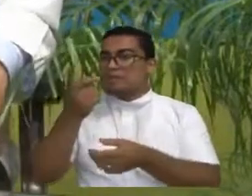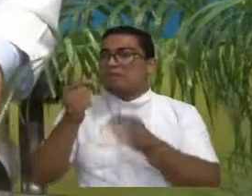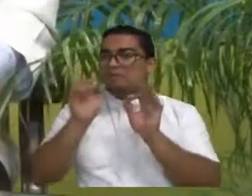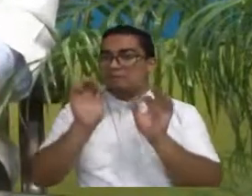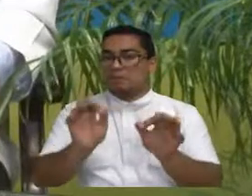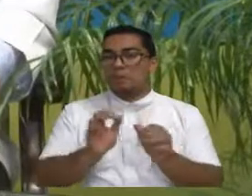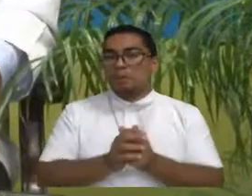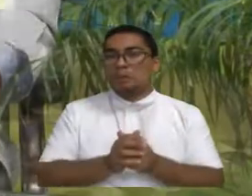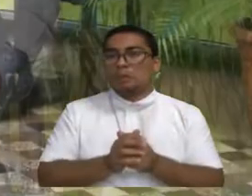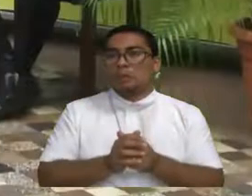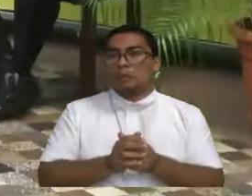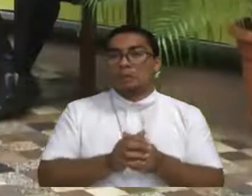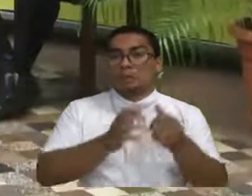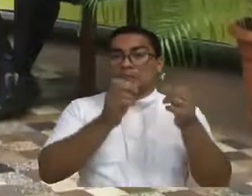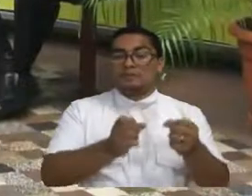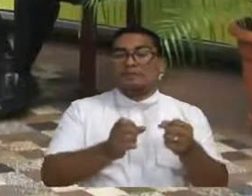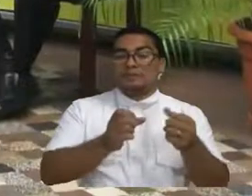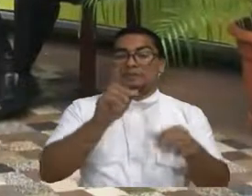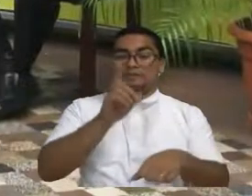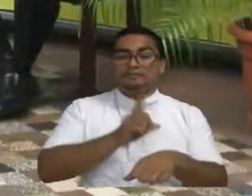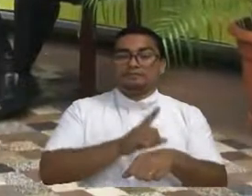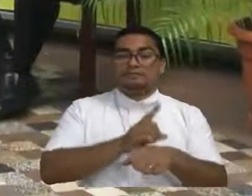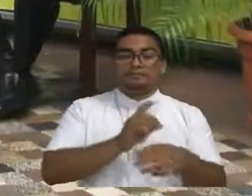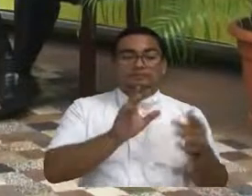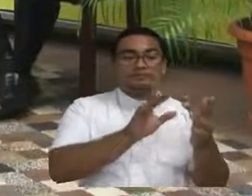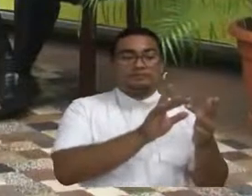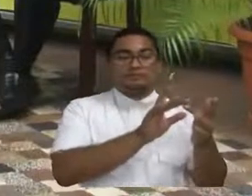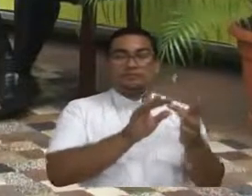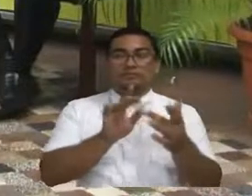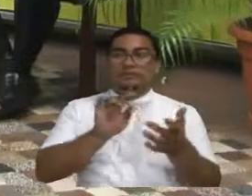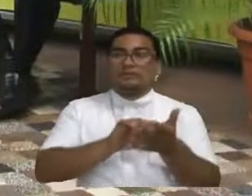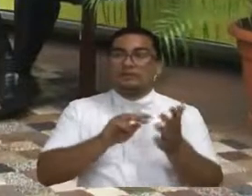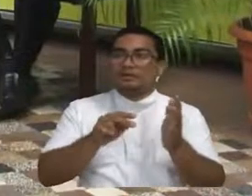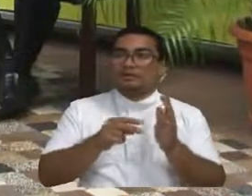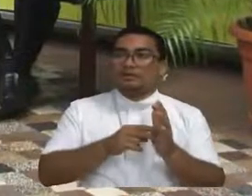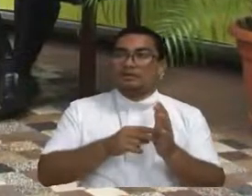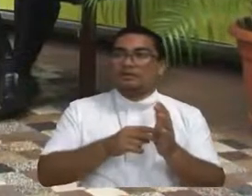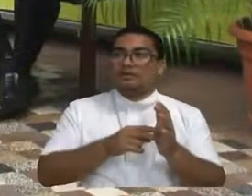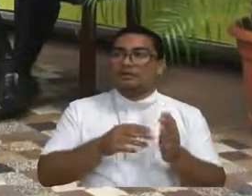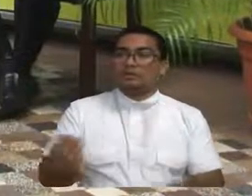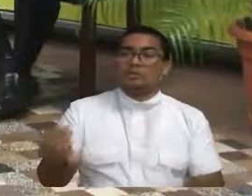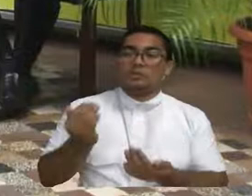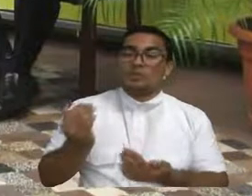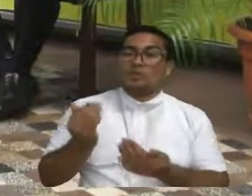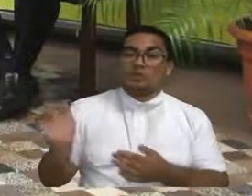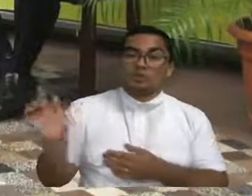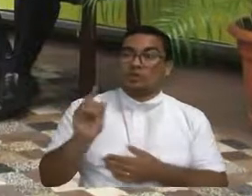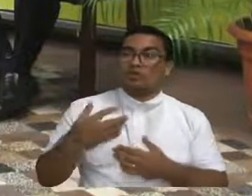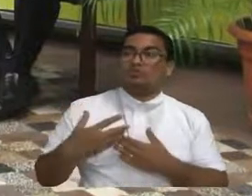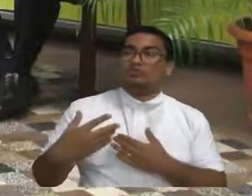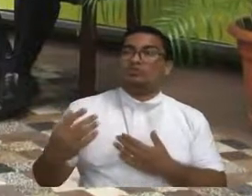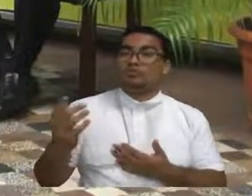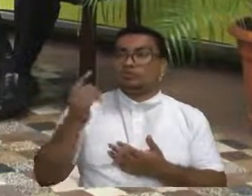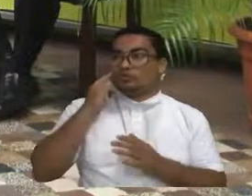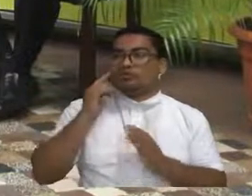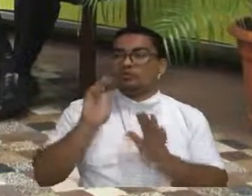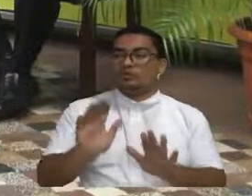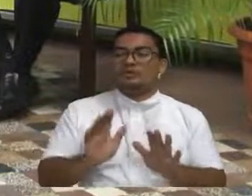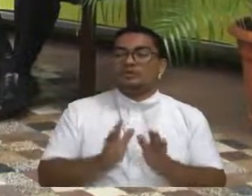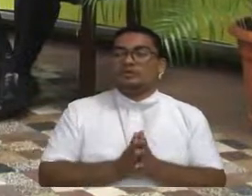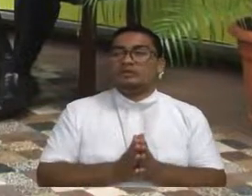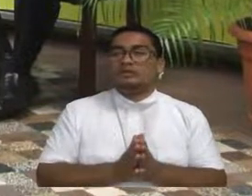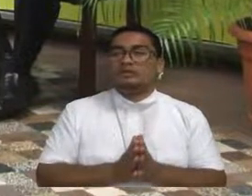Obviamente que el especialista, me imagino que le da la orientación de suspender la leche materna por cierto tiempo. Sí, el especialista, y